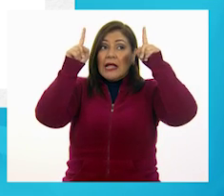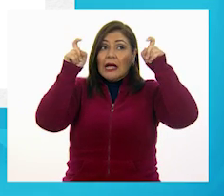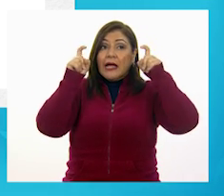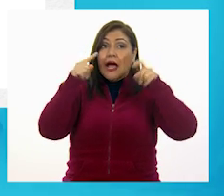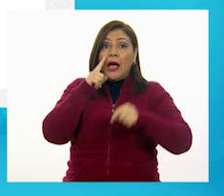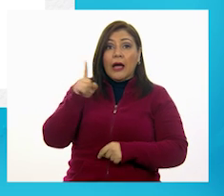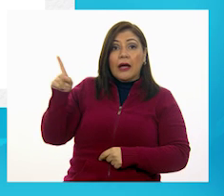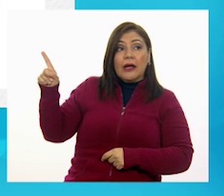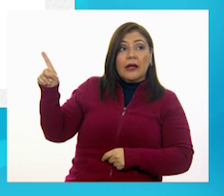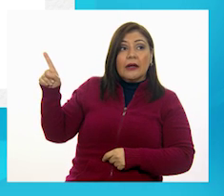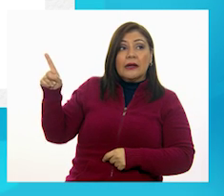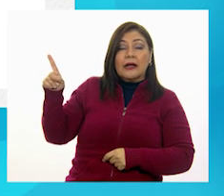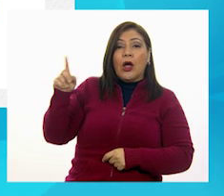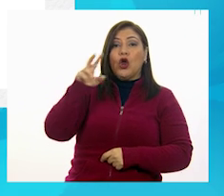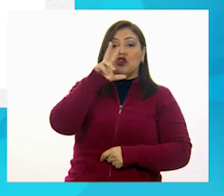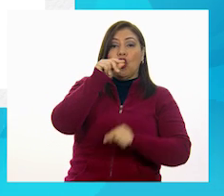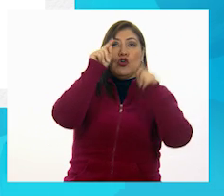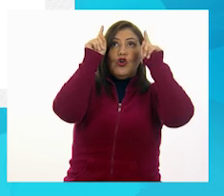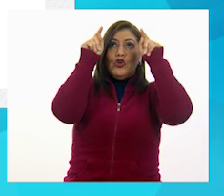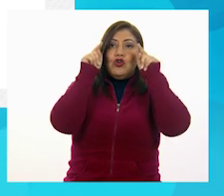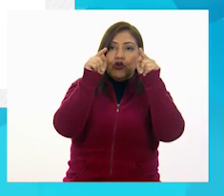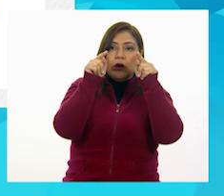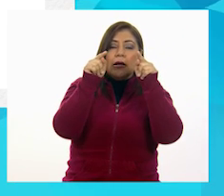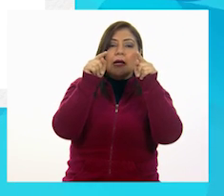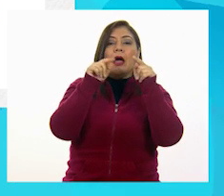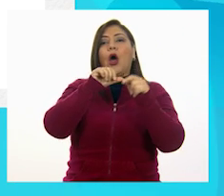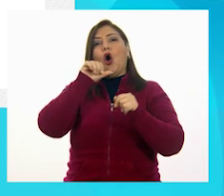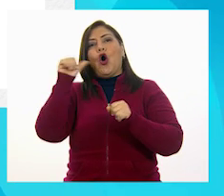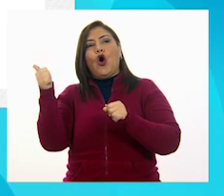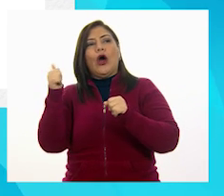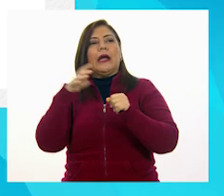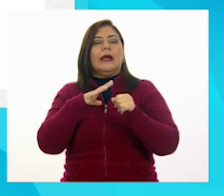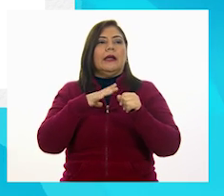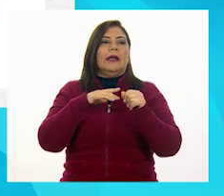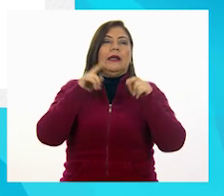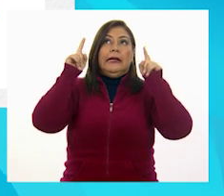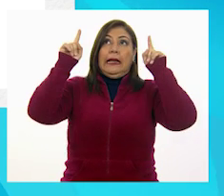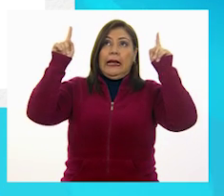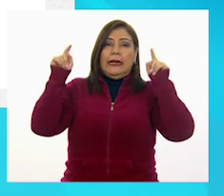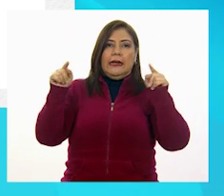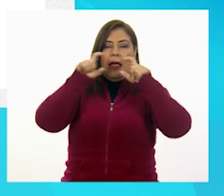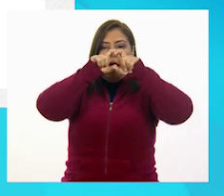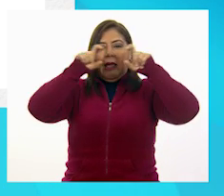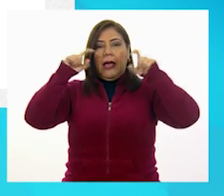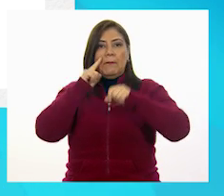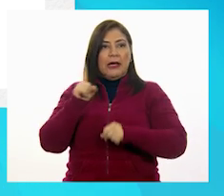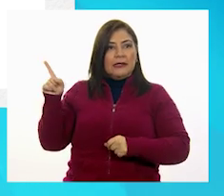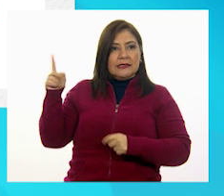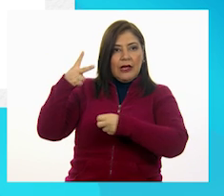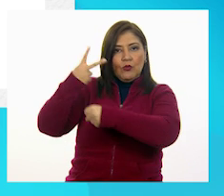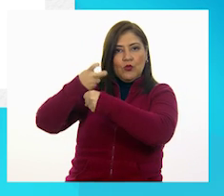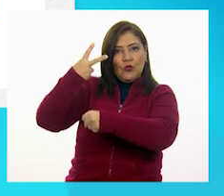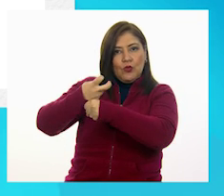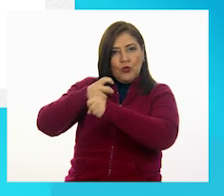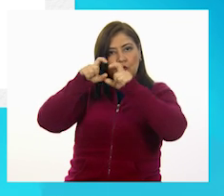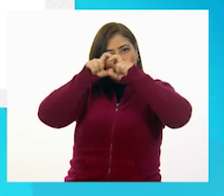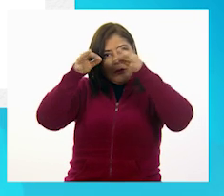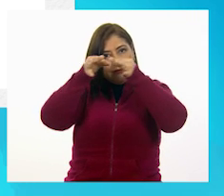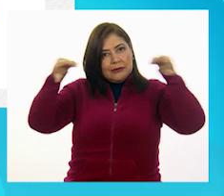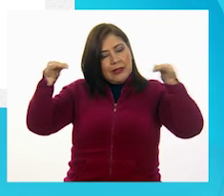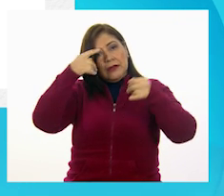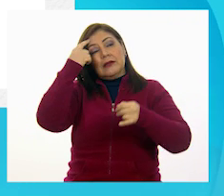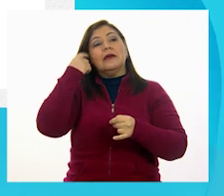palabra no. Uh-huh. Y luego es quiero comer pastel. Y luego los signos de admiración en la segunda